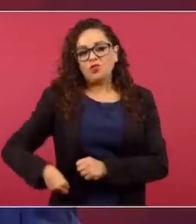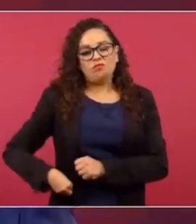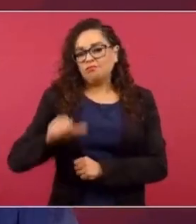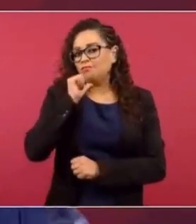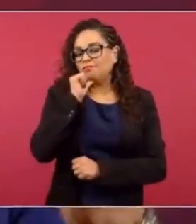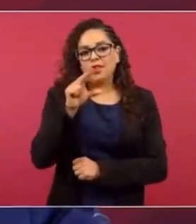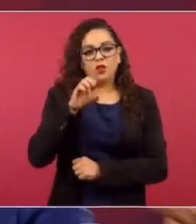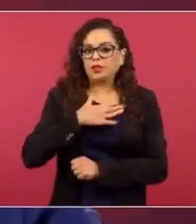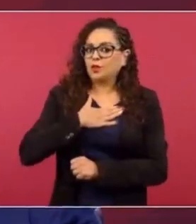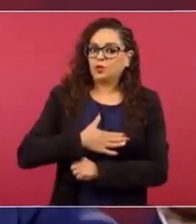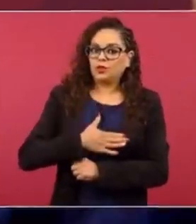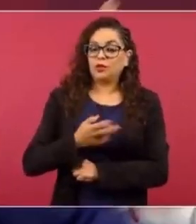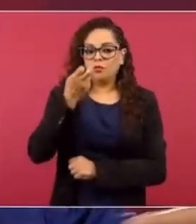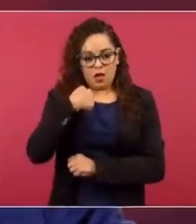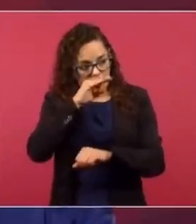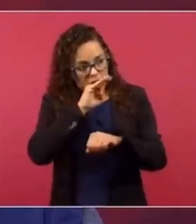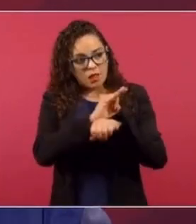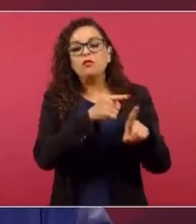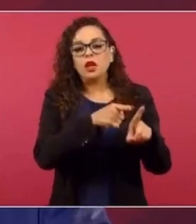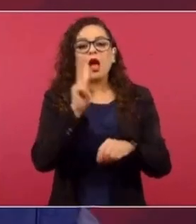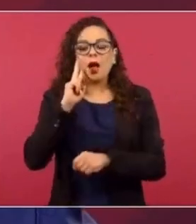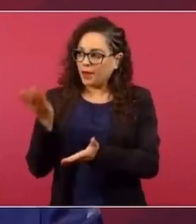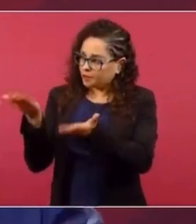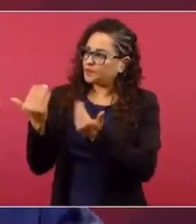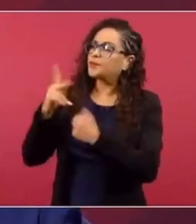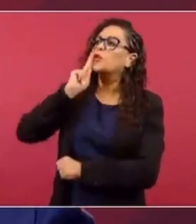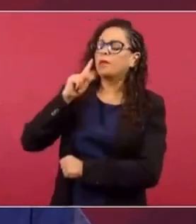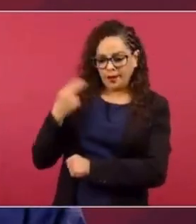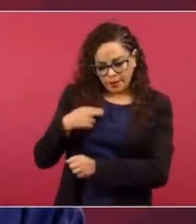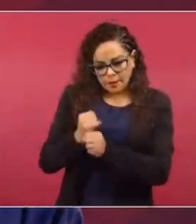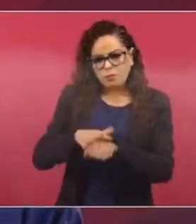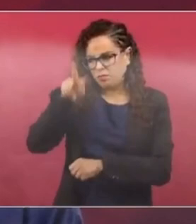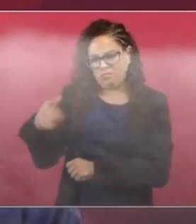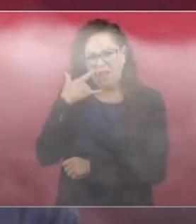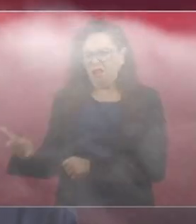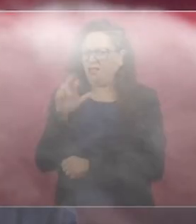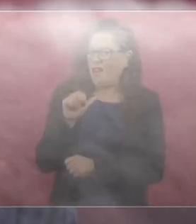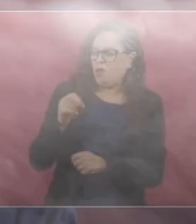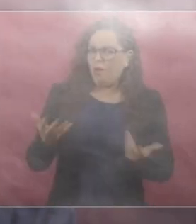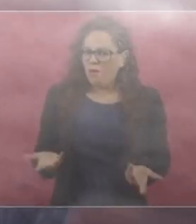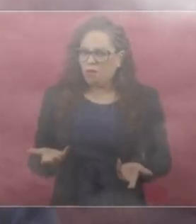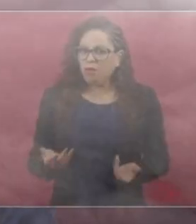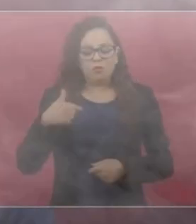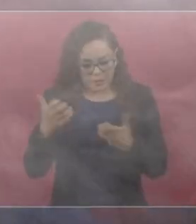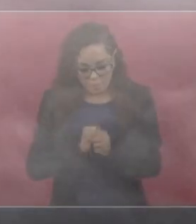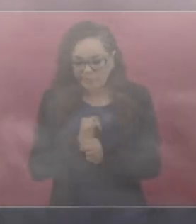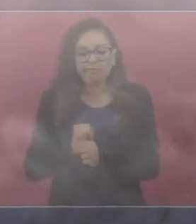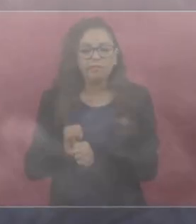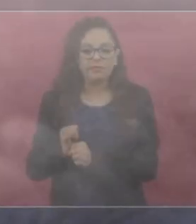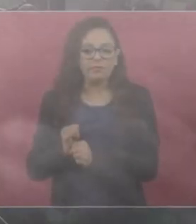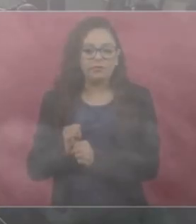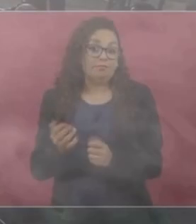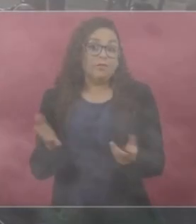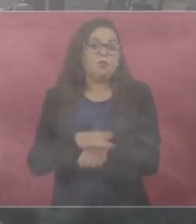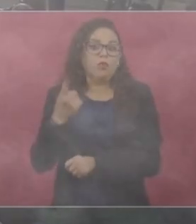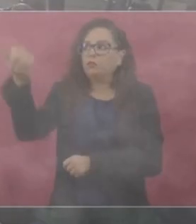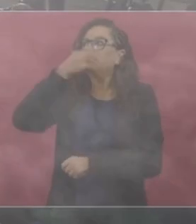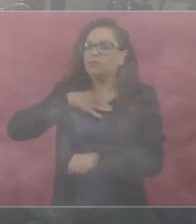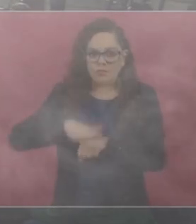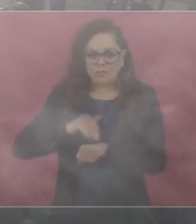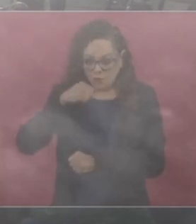así como salía a defenderse todos los está muy raro esto y bueno empezando porque no lo sabía el presidente